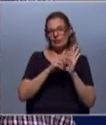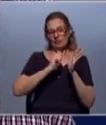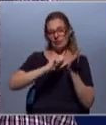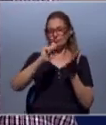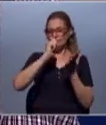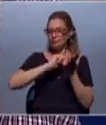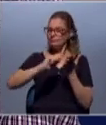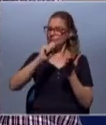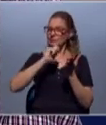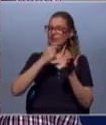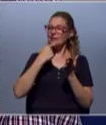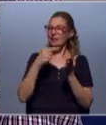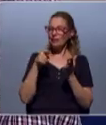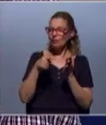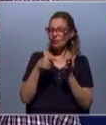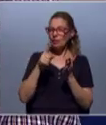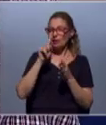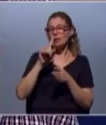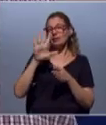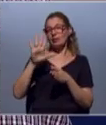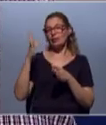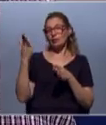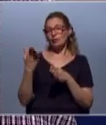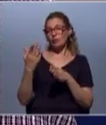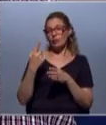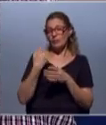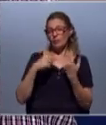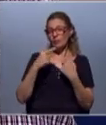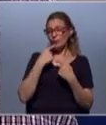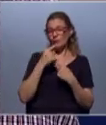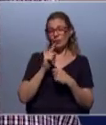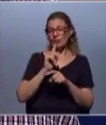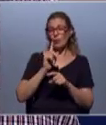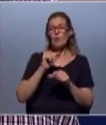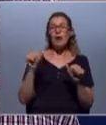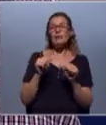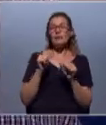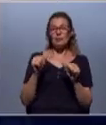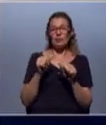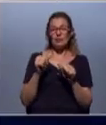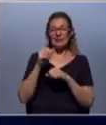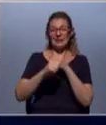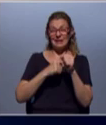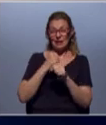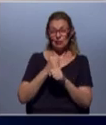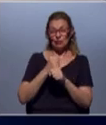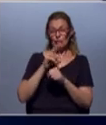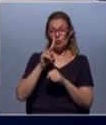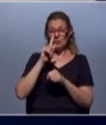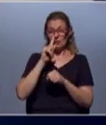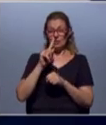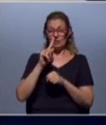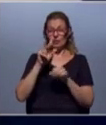escrito dice eso del 15 por ciento pero después nos dice cómo se hace eso del año 18 en el año